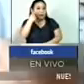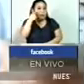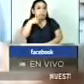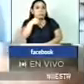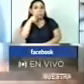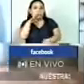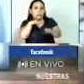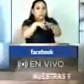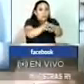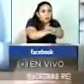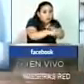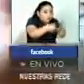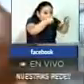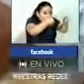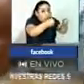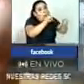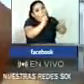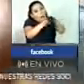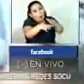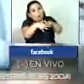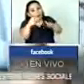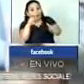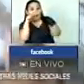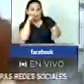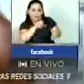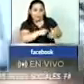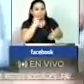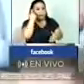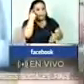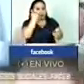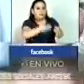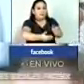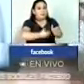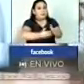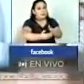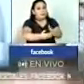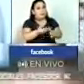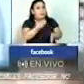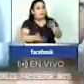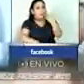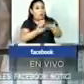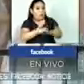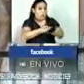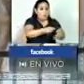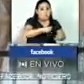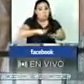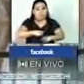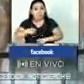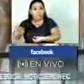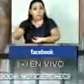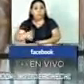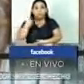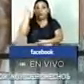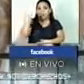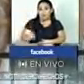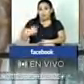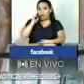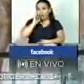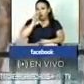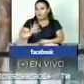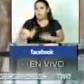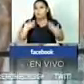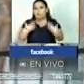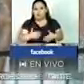entran y quiénes salen y a partir de eso es que se están dando los mensajes. Villacorta asegura que las